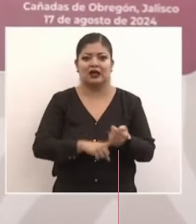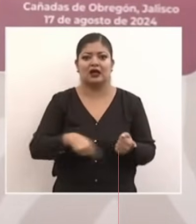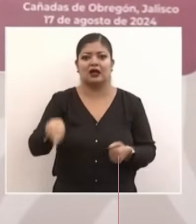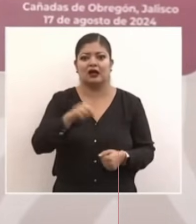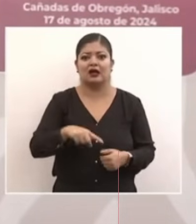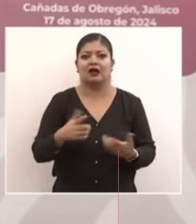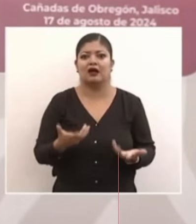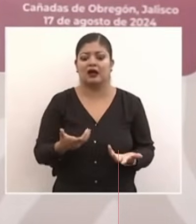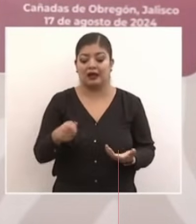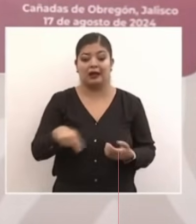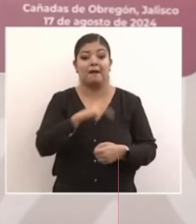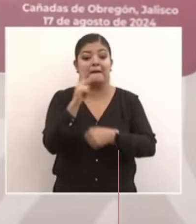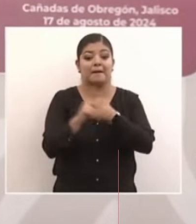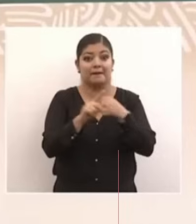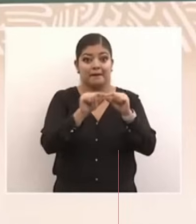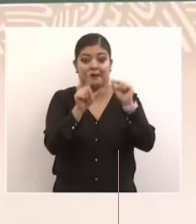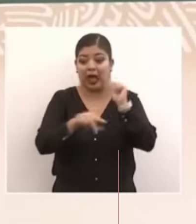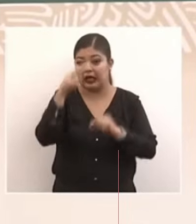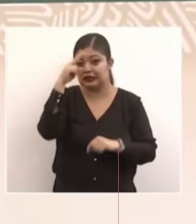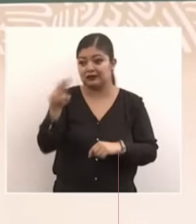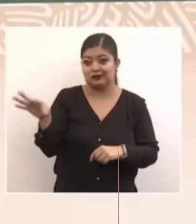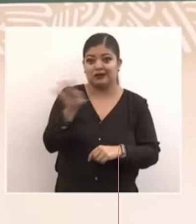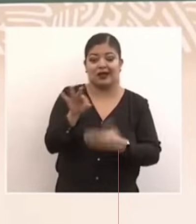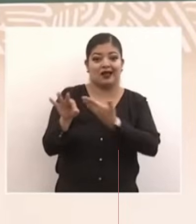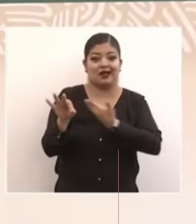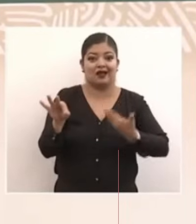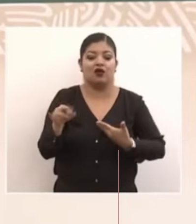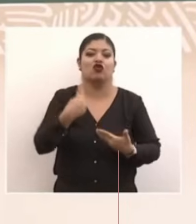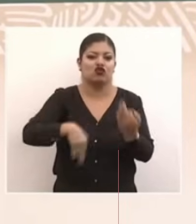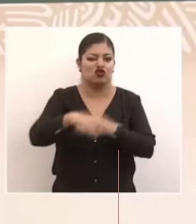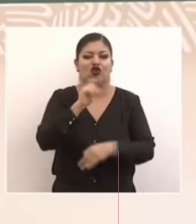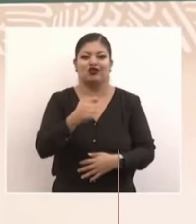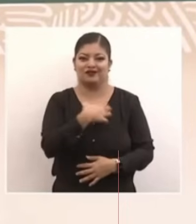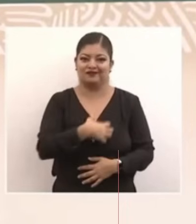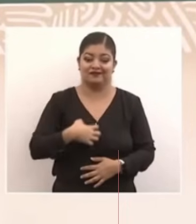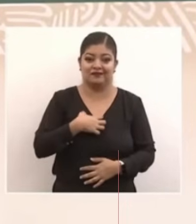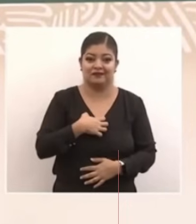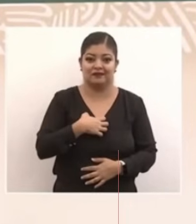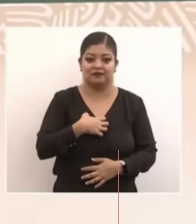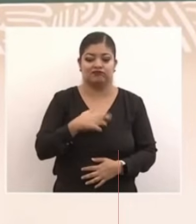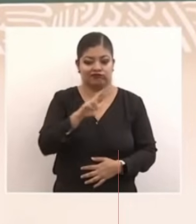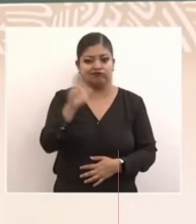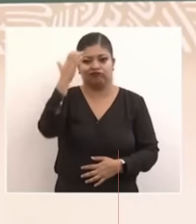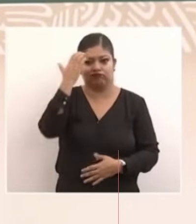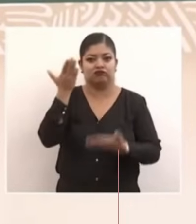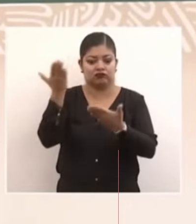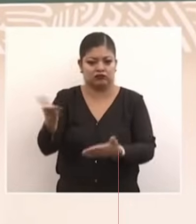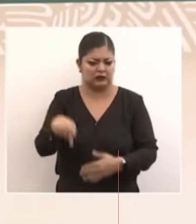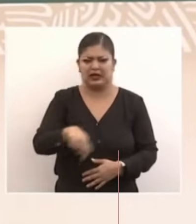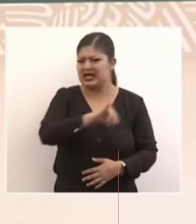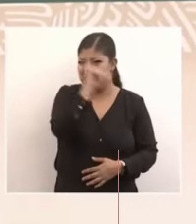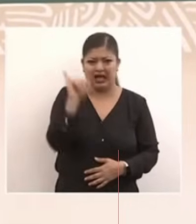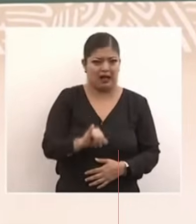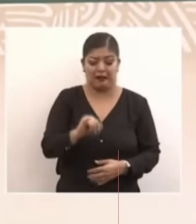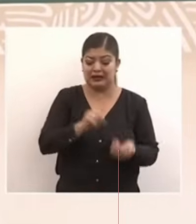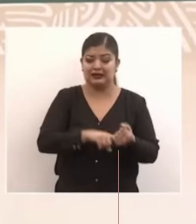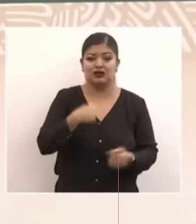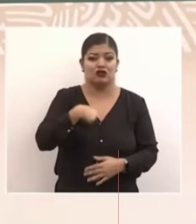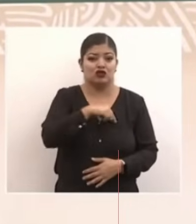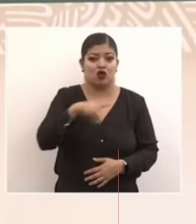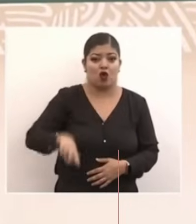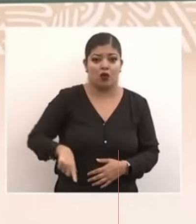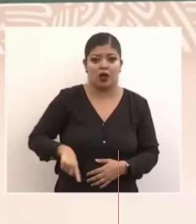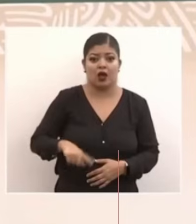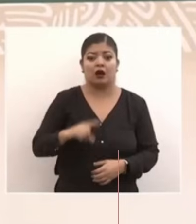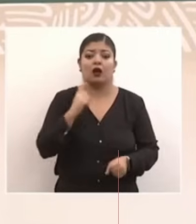presidenta en la historia de este país es algo que todos celebramos y reconocemos. No vamos jamás aquí en Jalisco, en este gobierno, anteponer